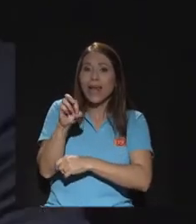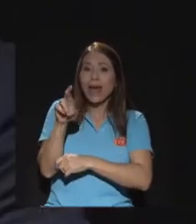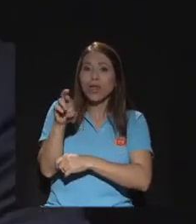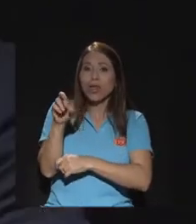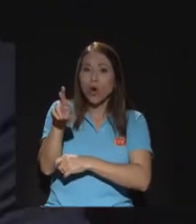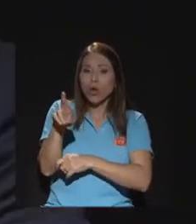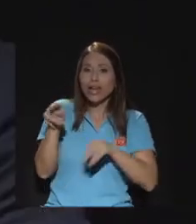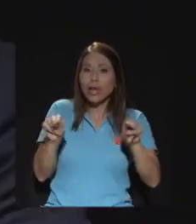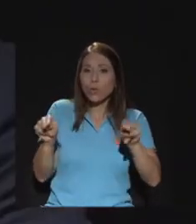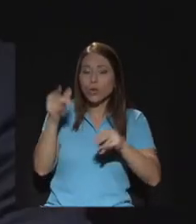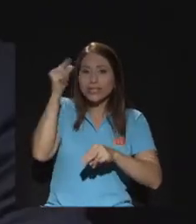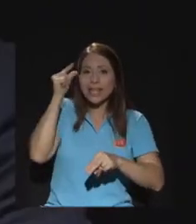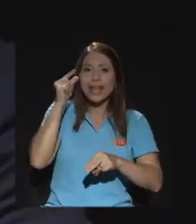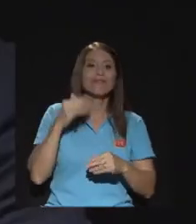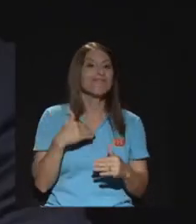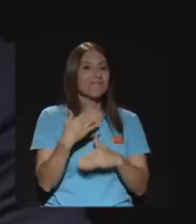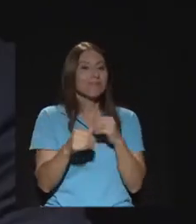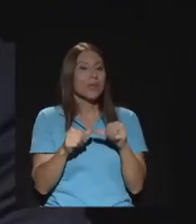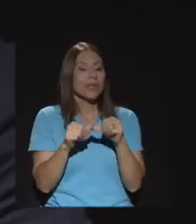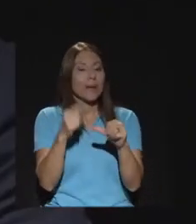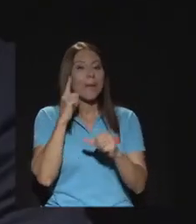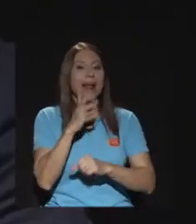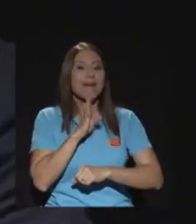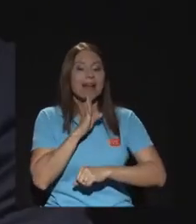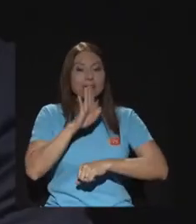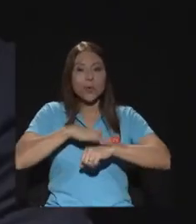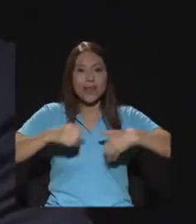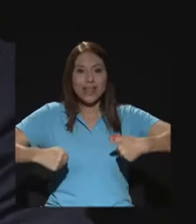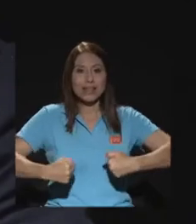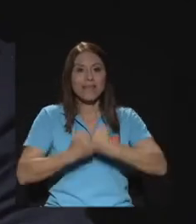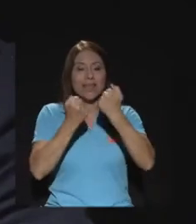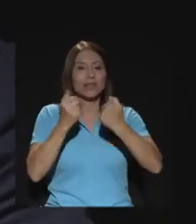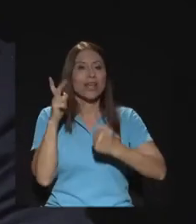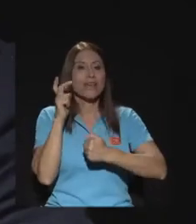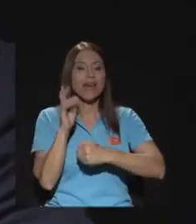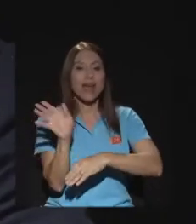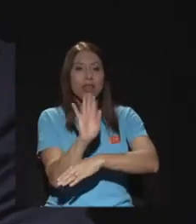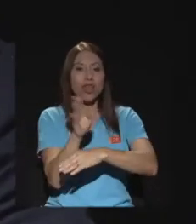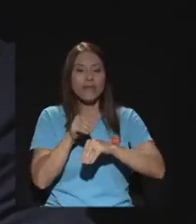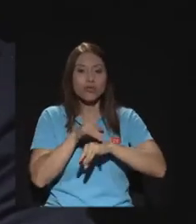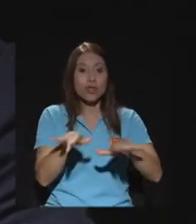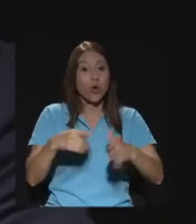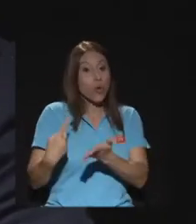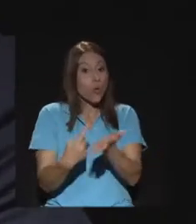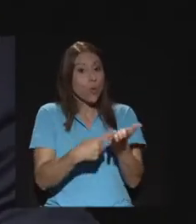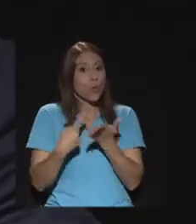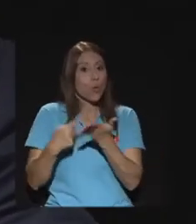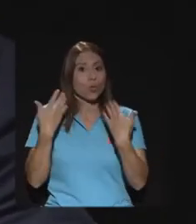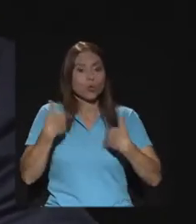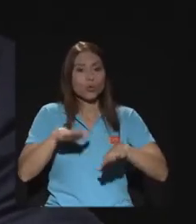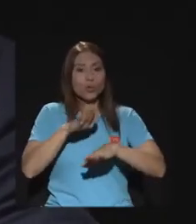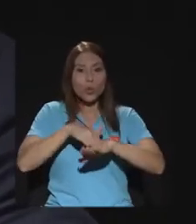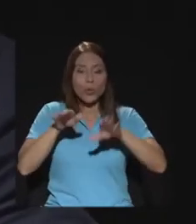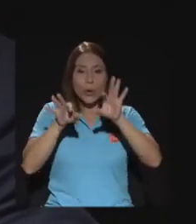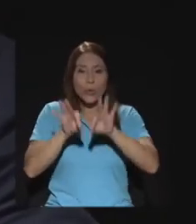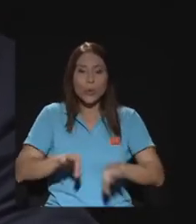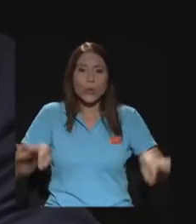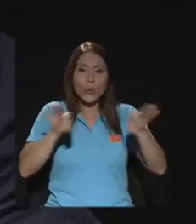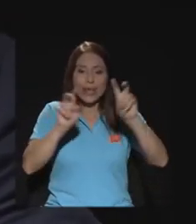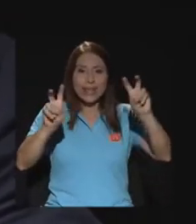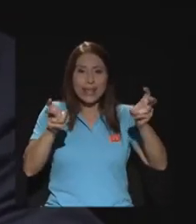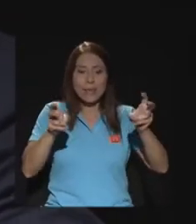minutitos para seguir hablando sobre los desafíos en la radiodifusión. Tenemos una conversación exquisita en torno a un tema tan importante. Una aclaración que deberíamos de